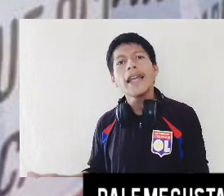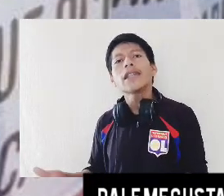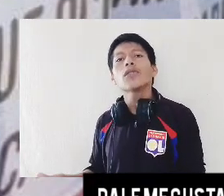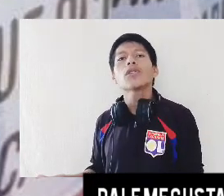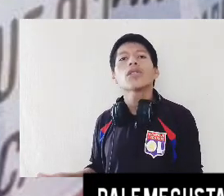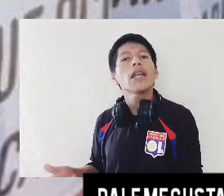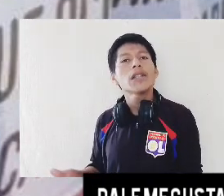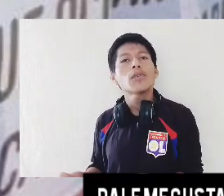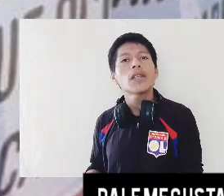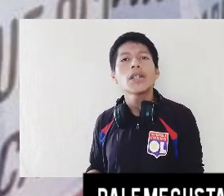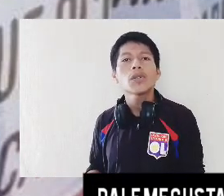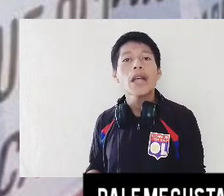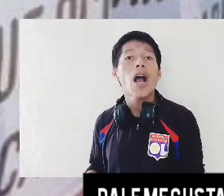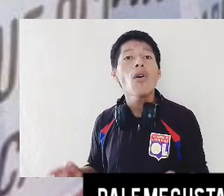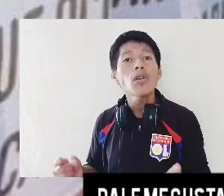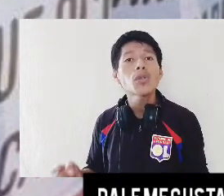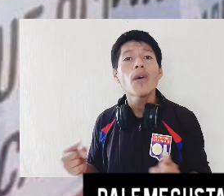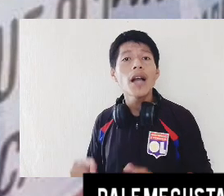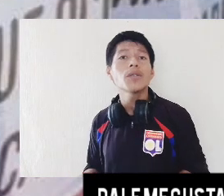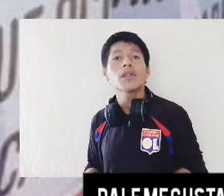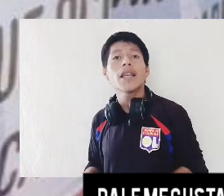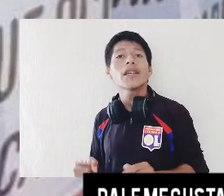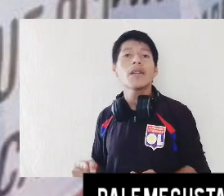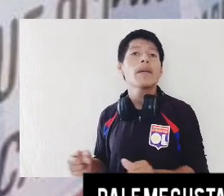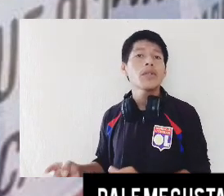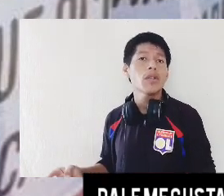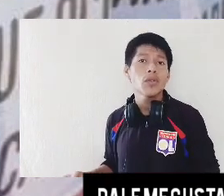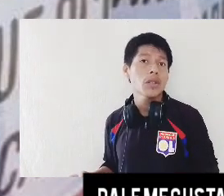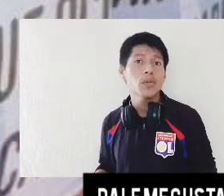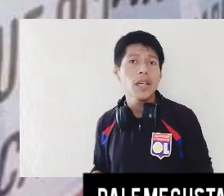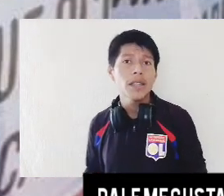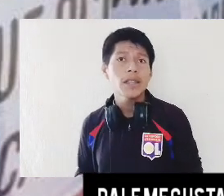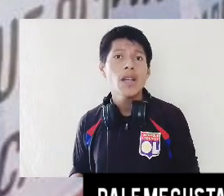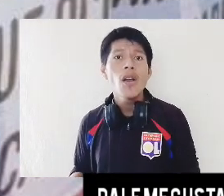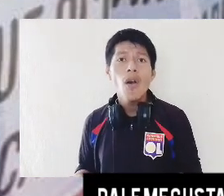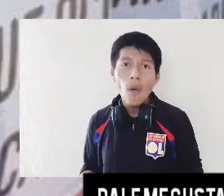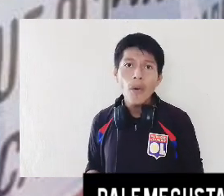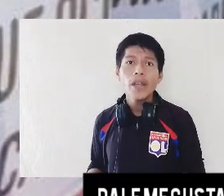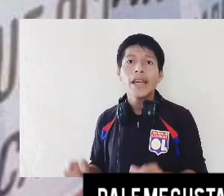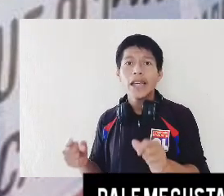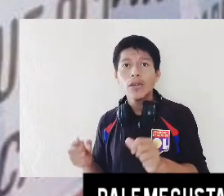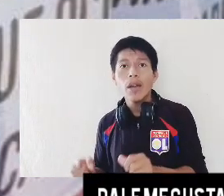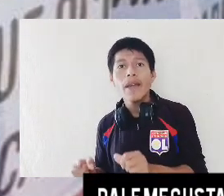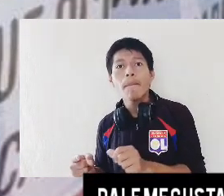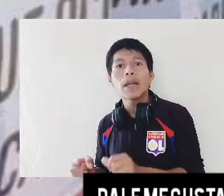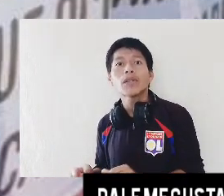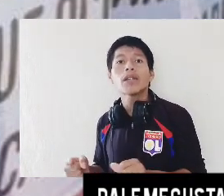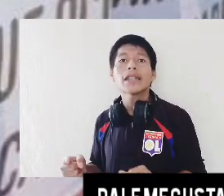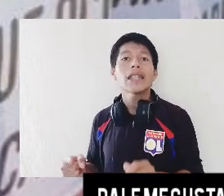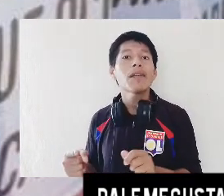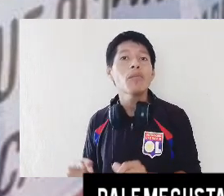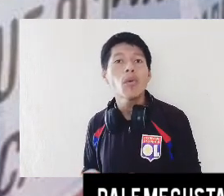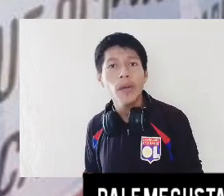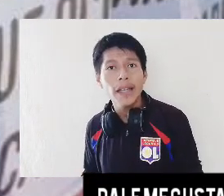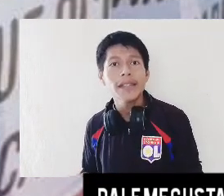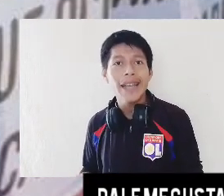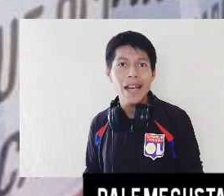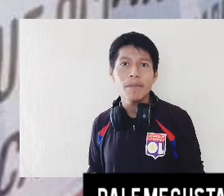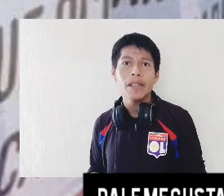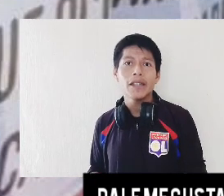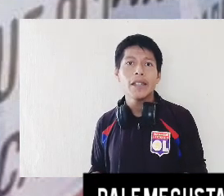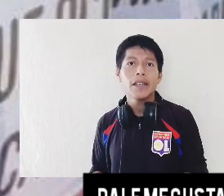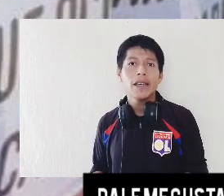esclarecer estos hechos a 8 años de la desaparición de los estudiantes, hoy que todavía personas